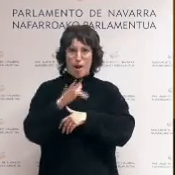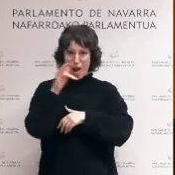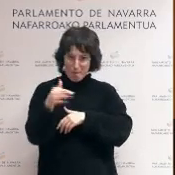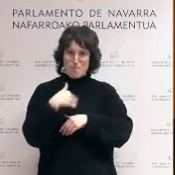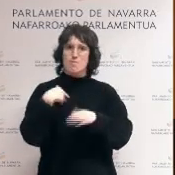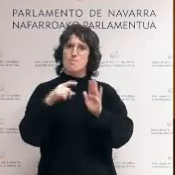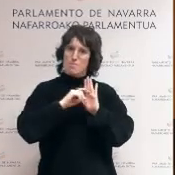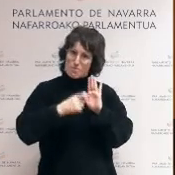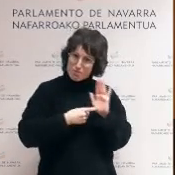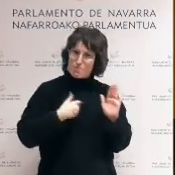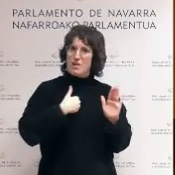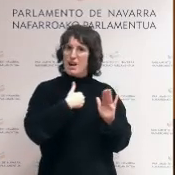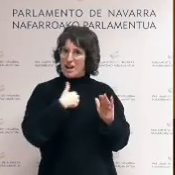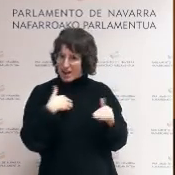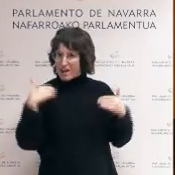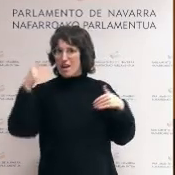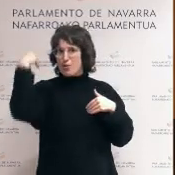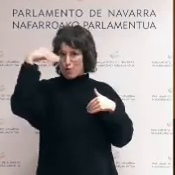foralismo de verdad.